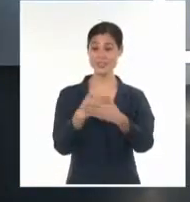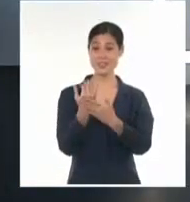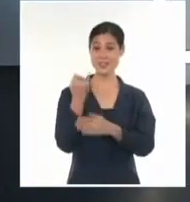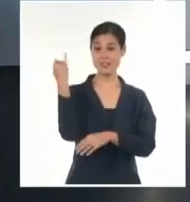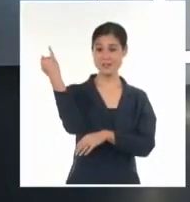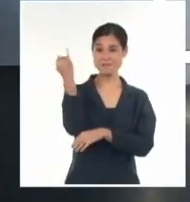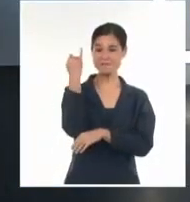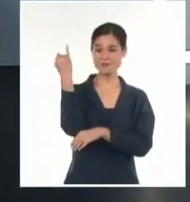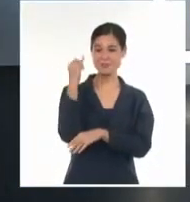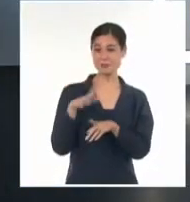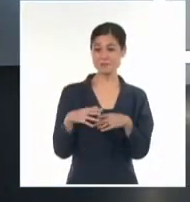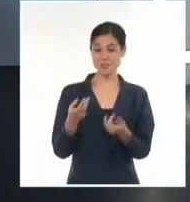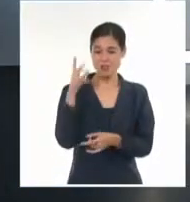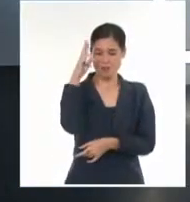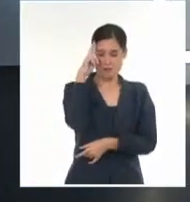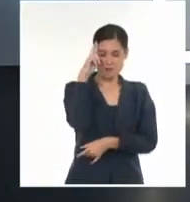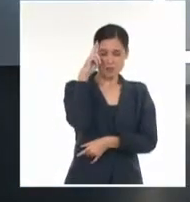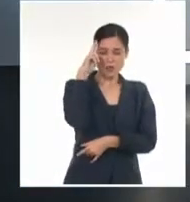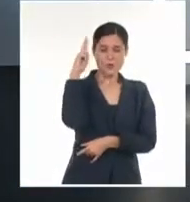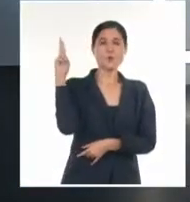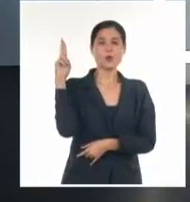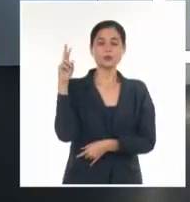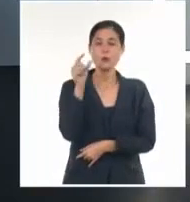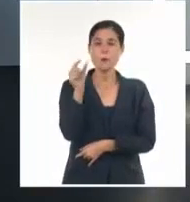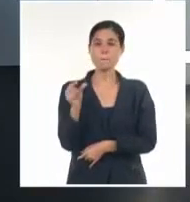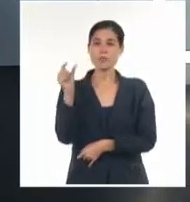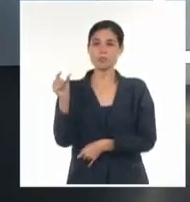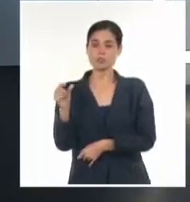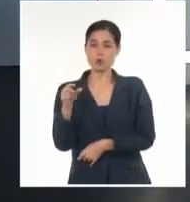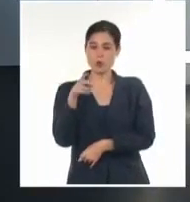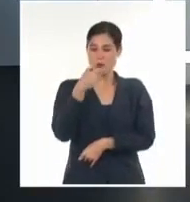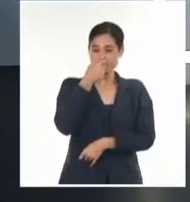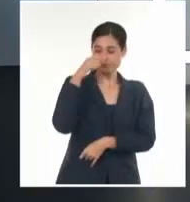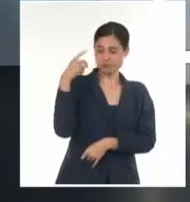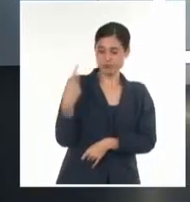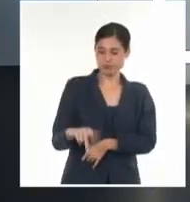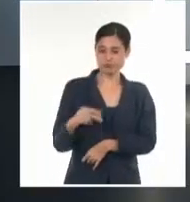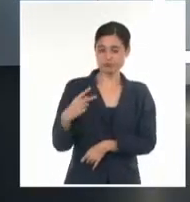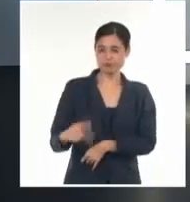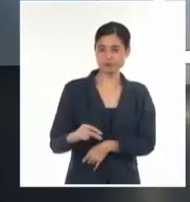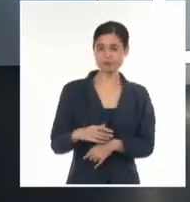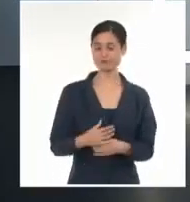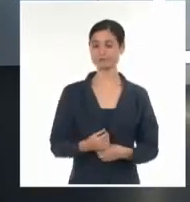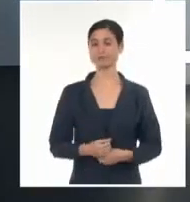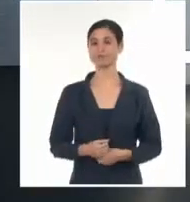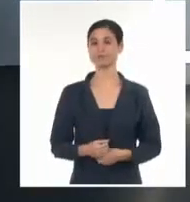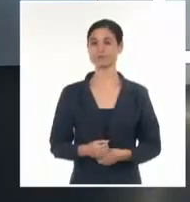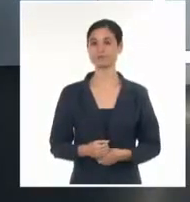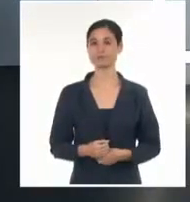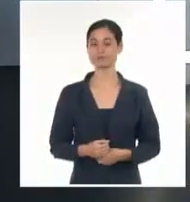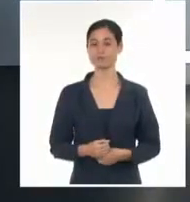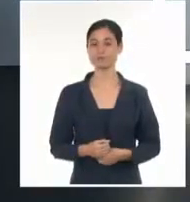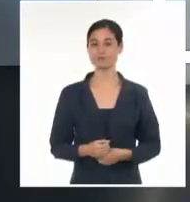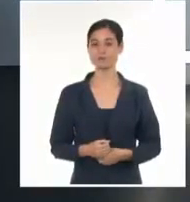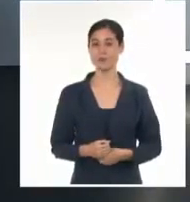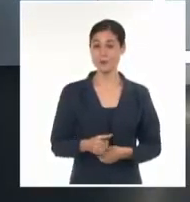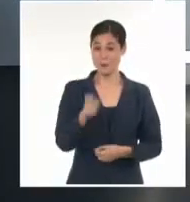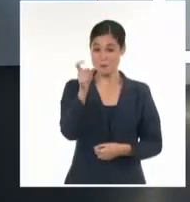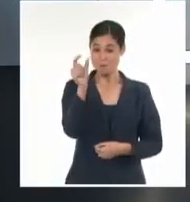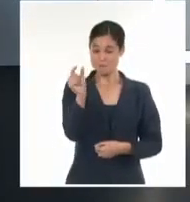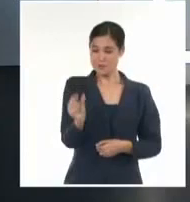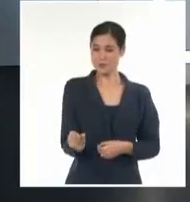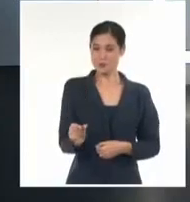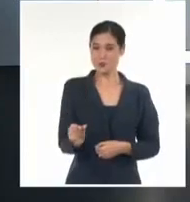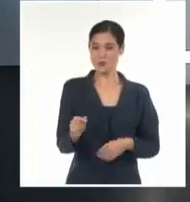víctimas de la esclavitud y la trata transatlántica de esclavos el miembro del buró político y ministro de relaciones exteriores Bruno Rodríguez parrilla